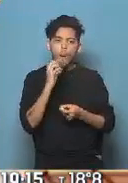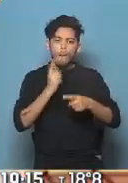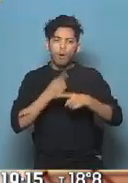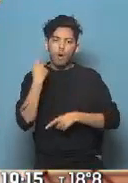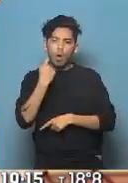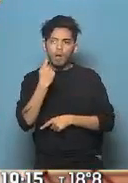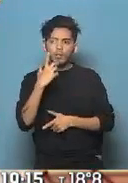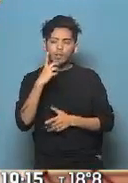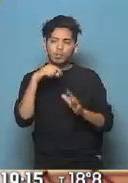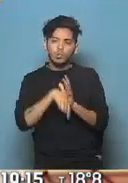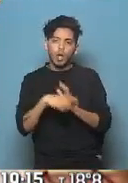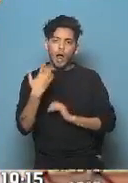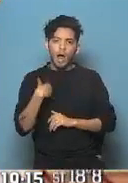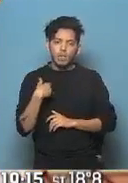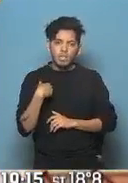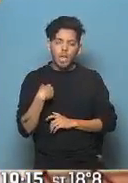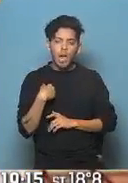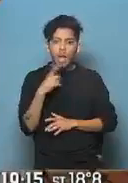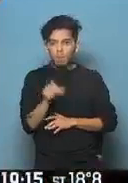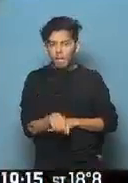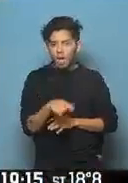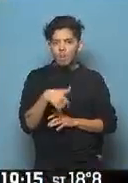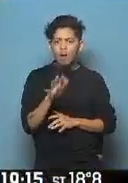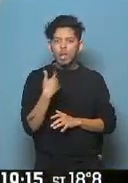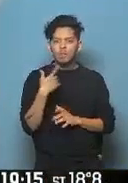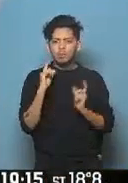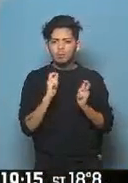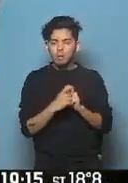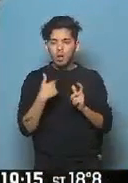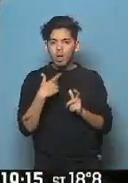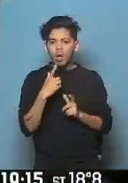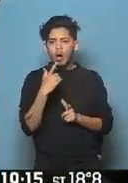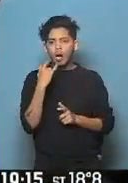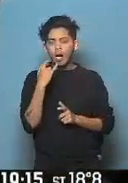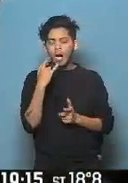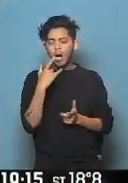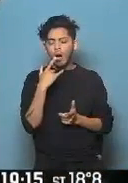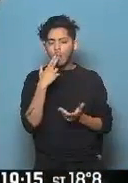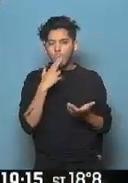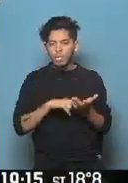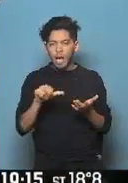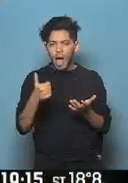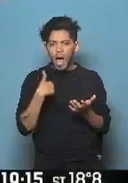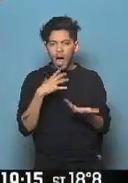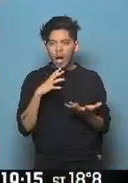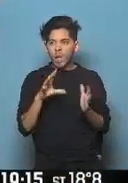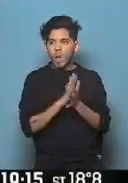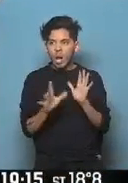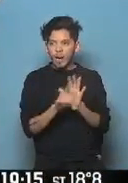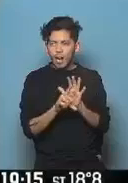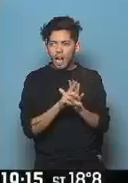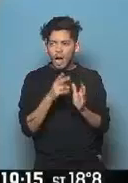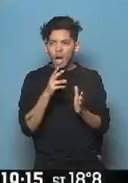de la Argentina, en la Patagonia. Nos preocupa que se modifique el impuesto a las ganancias en una ley de presupuesto. Nos preocupa que no